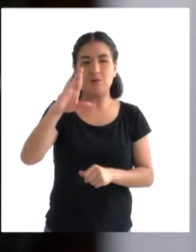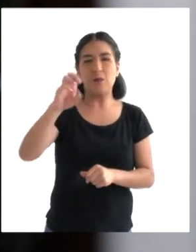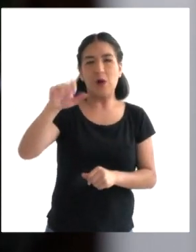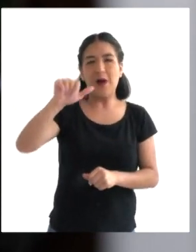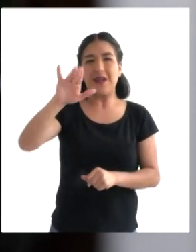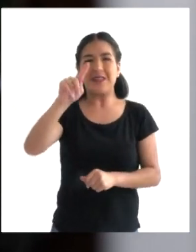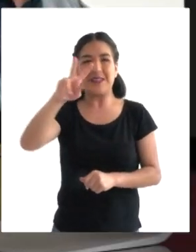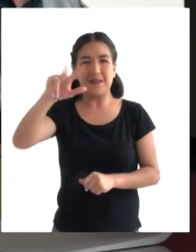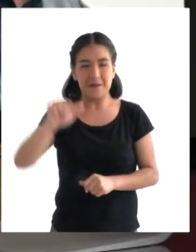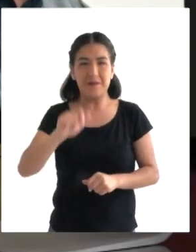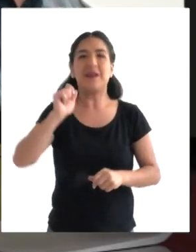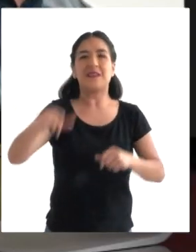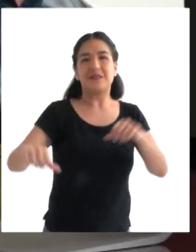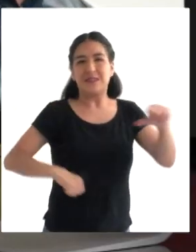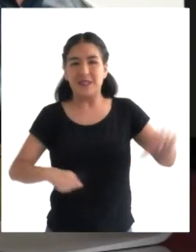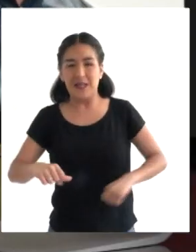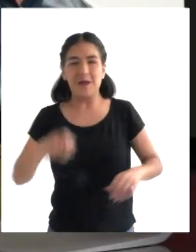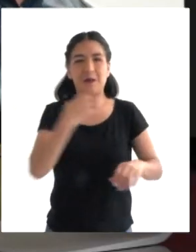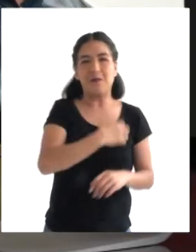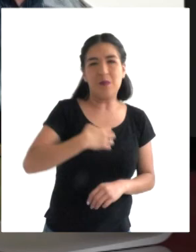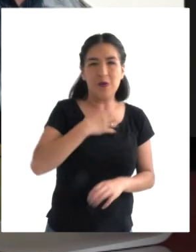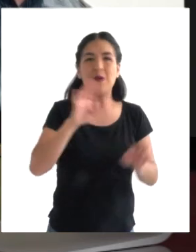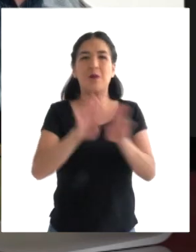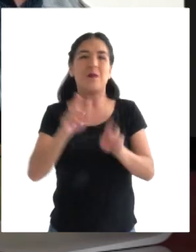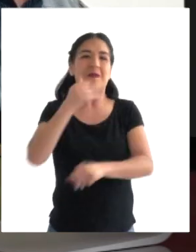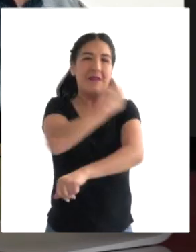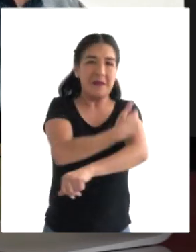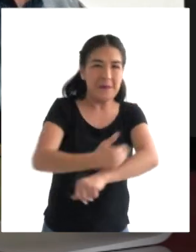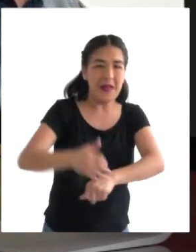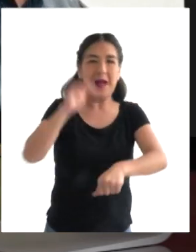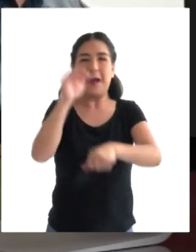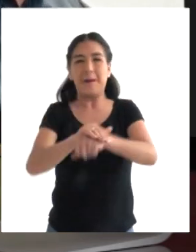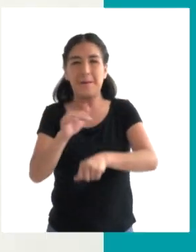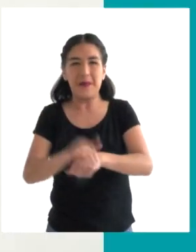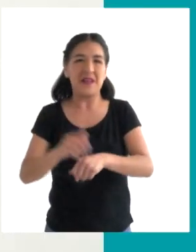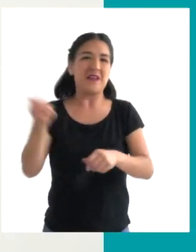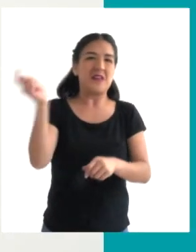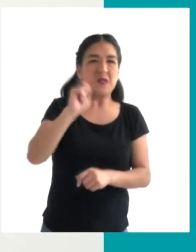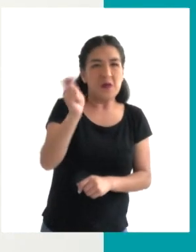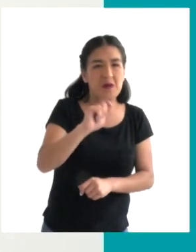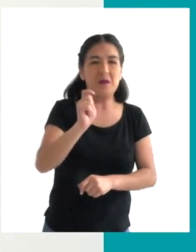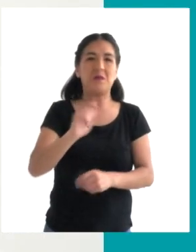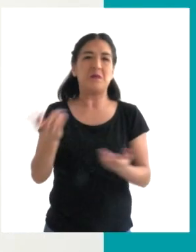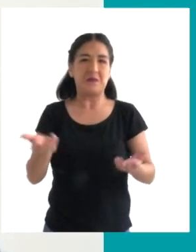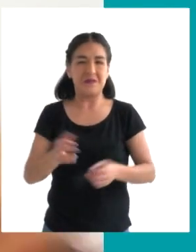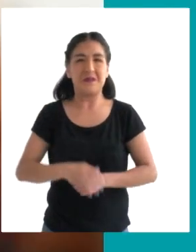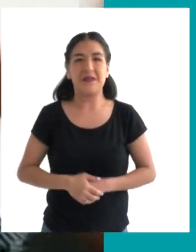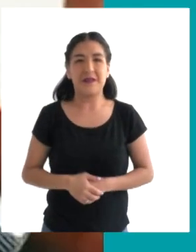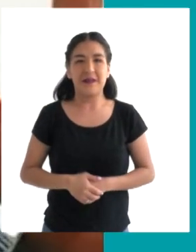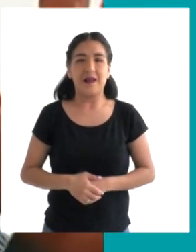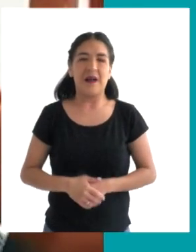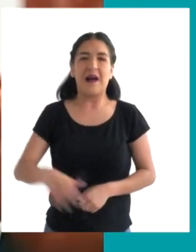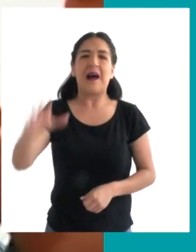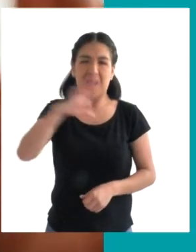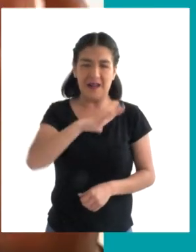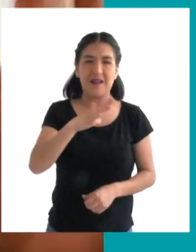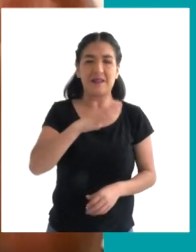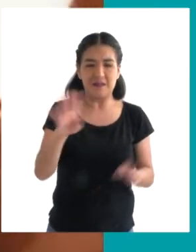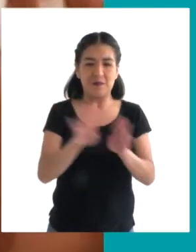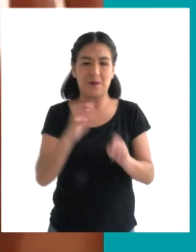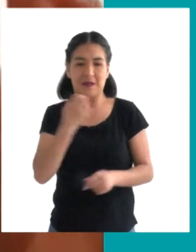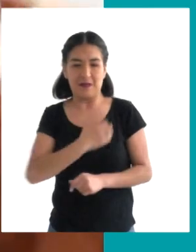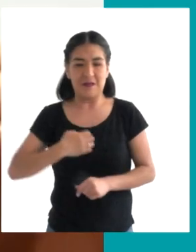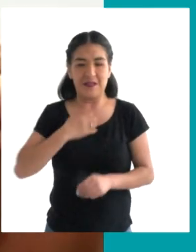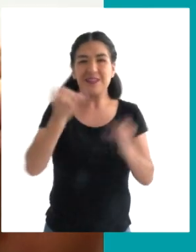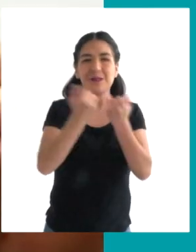ser proactivos con nuestra pareja, con nuestros amigos, con nuestra familia? Las emociones, amiguito, son como